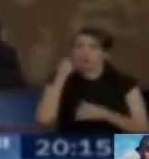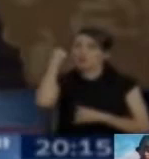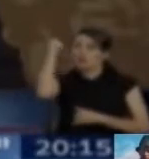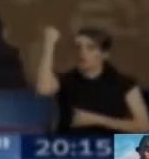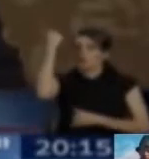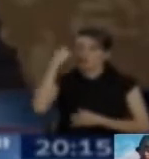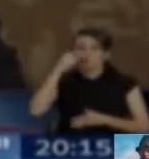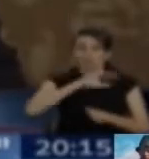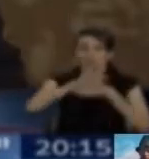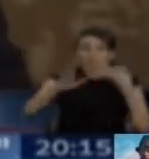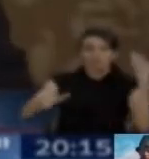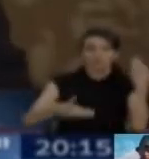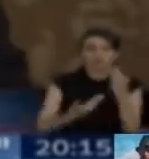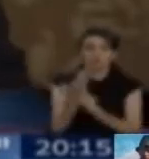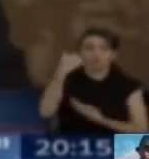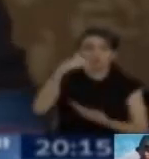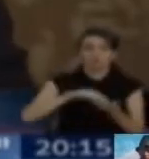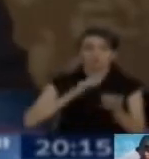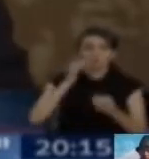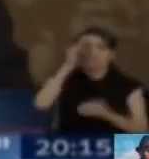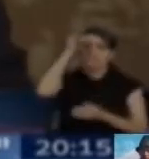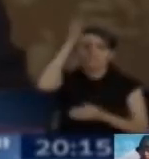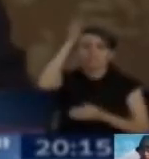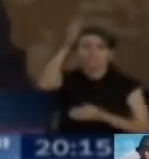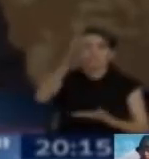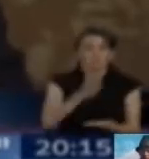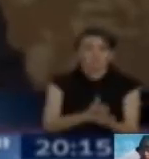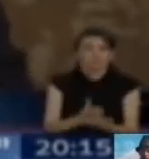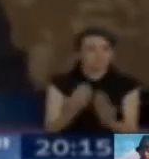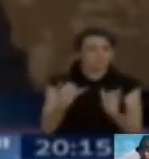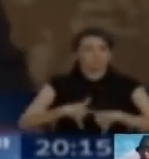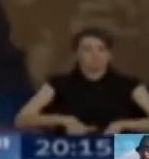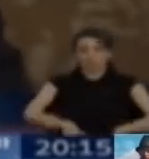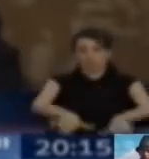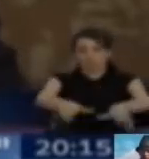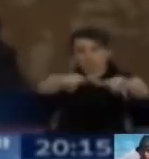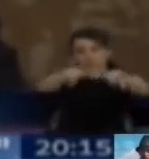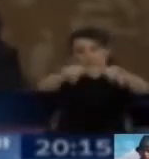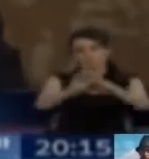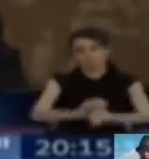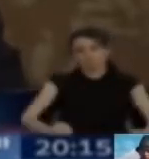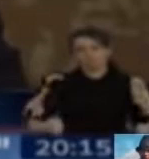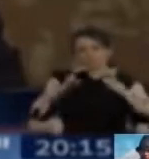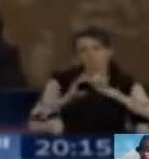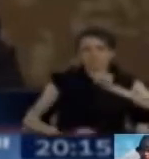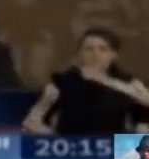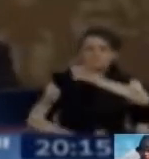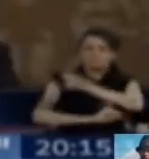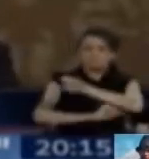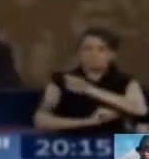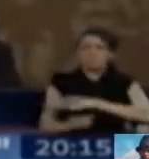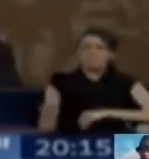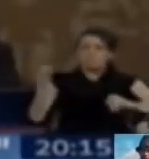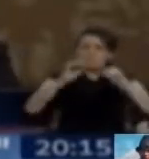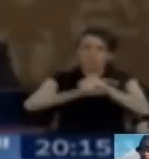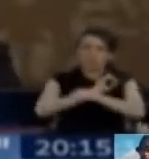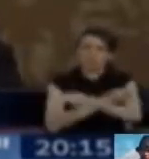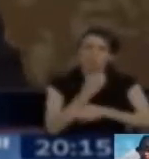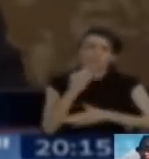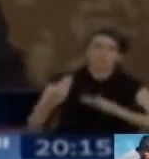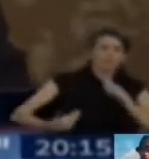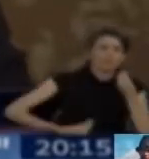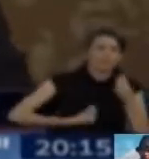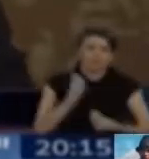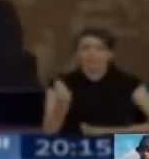de todos nos reafirma que el futuro no se detiene. Con más ahínco todavía, con más alegría, con